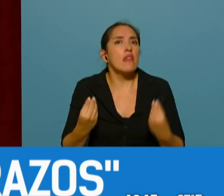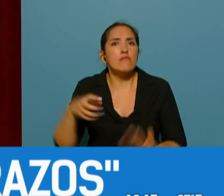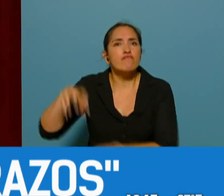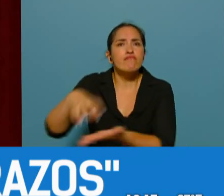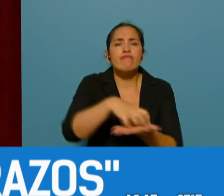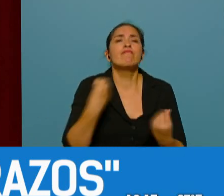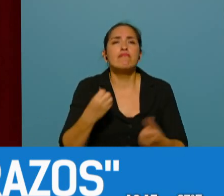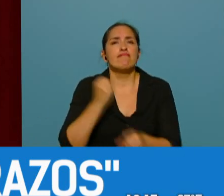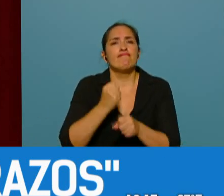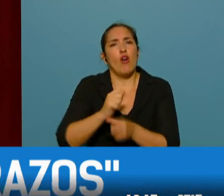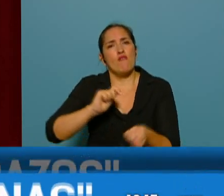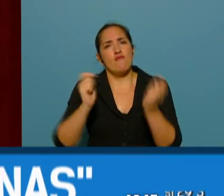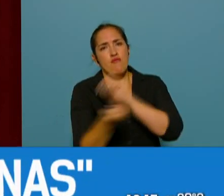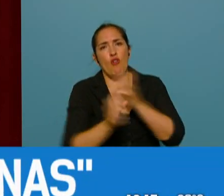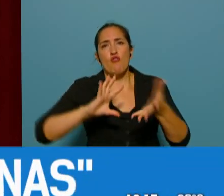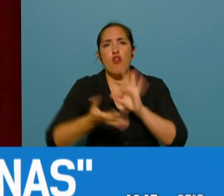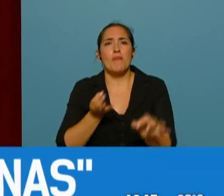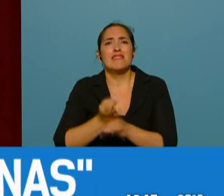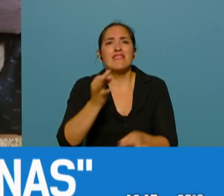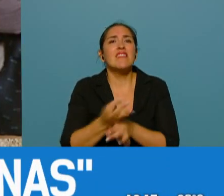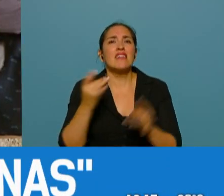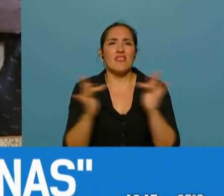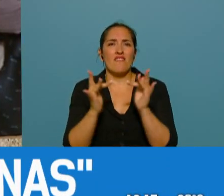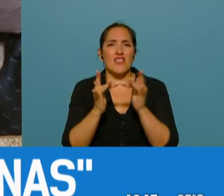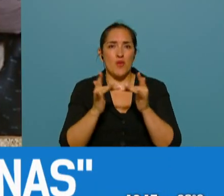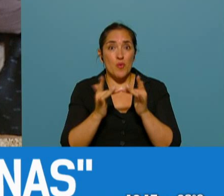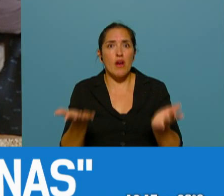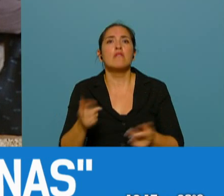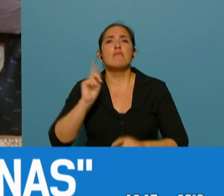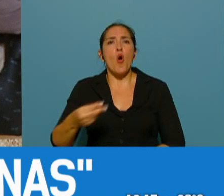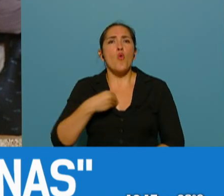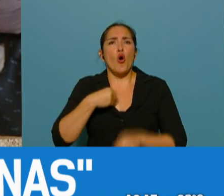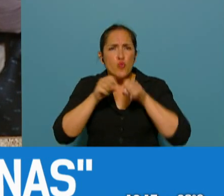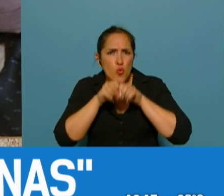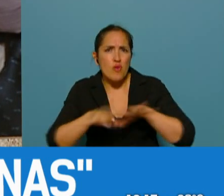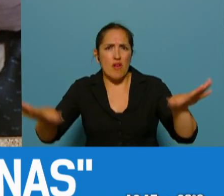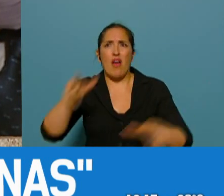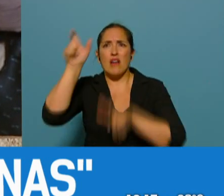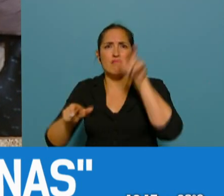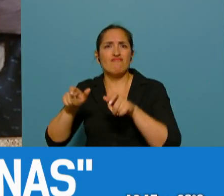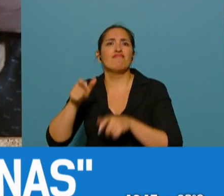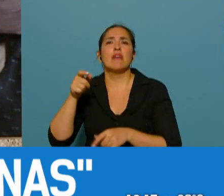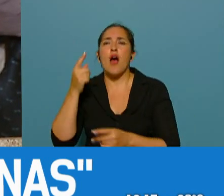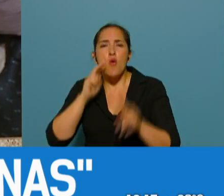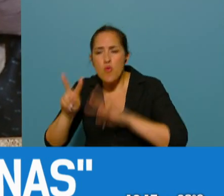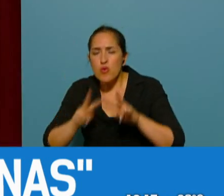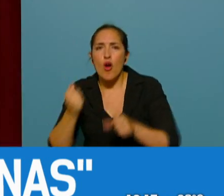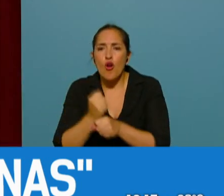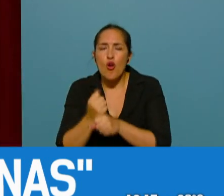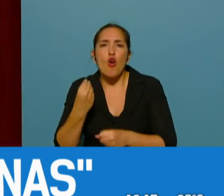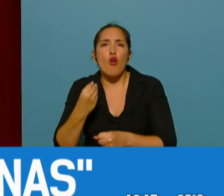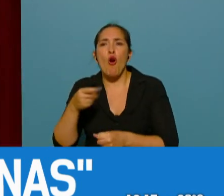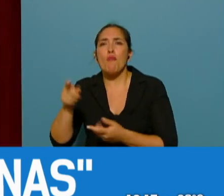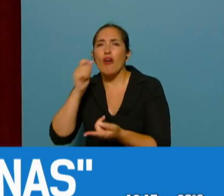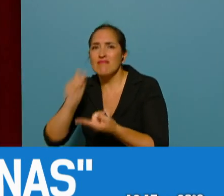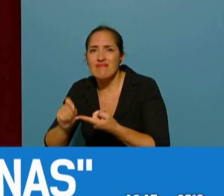virtual, organizaron el voluntariado en diferentes zonas del país, contribuyeron a procesar tests